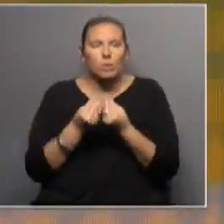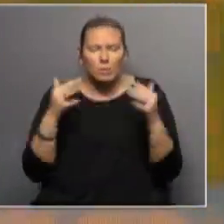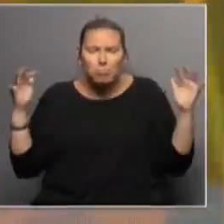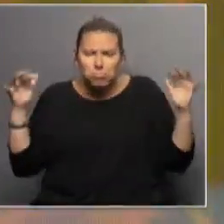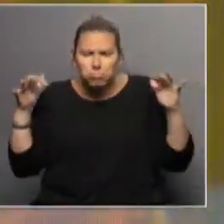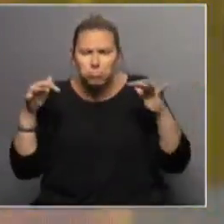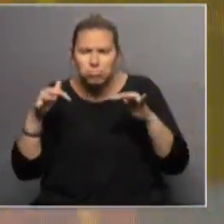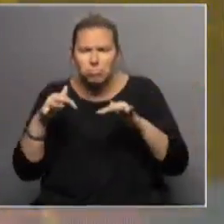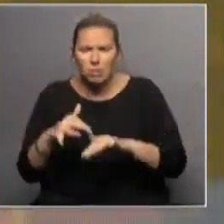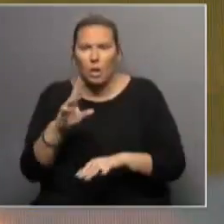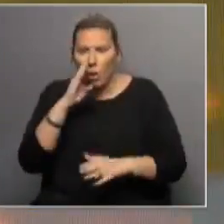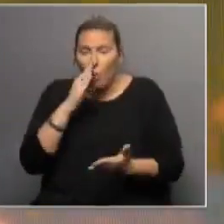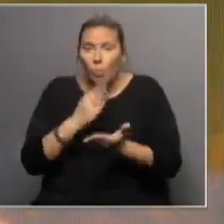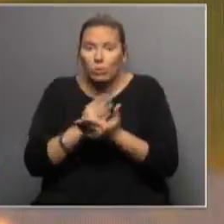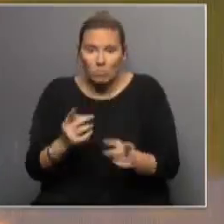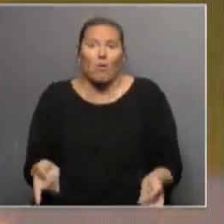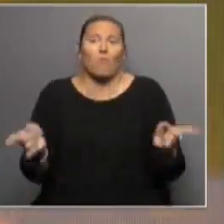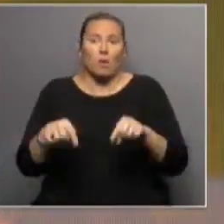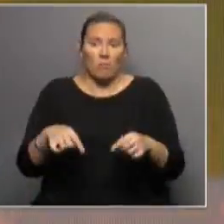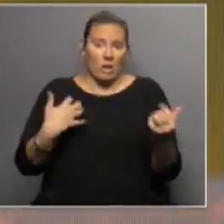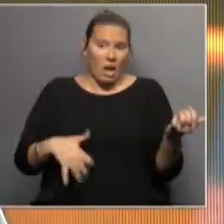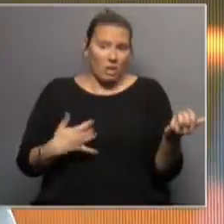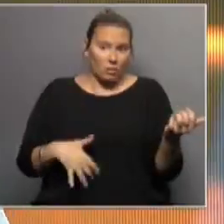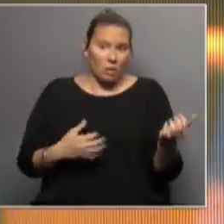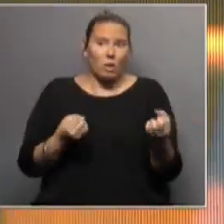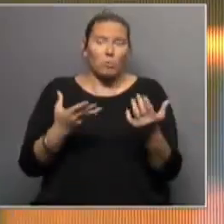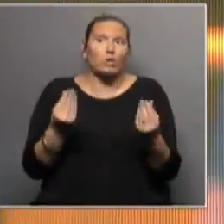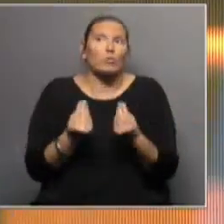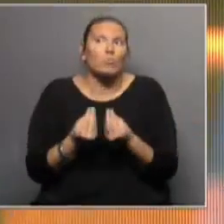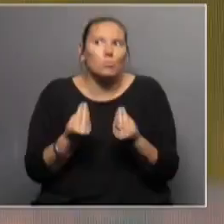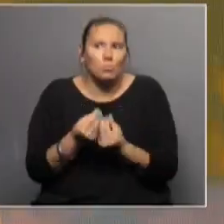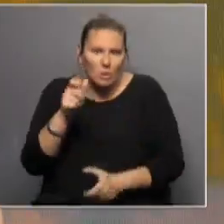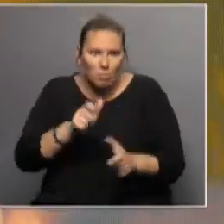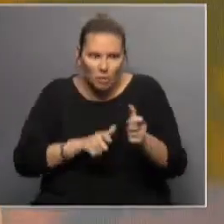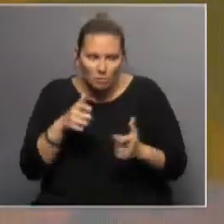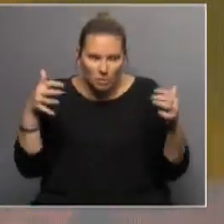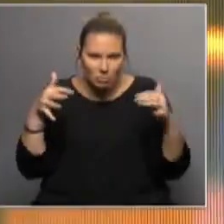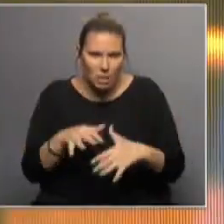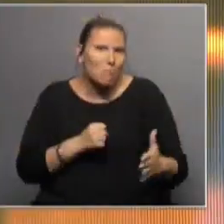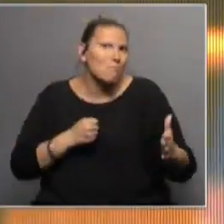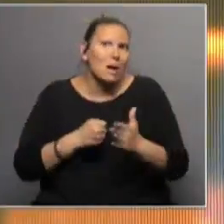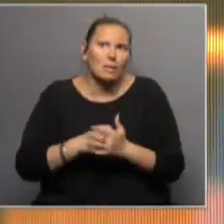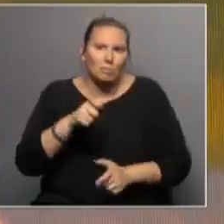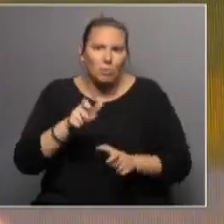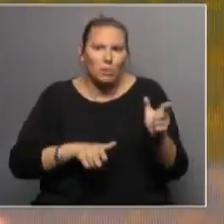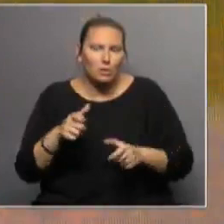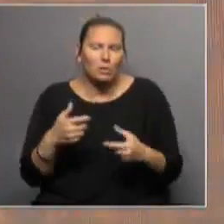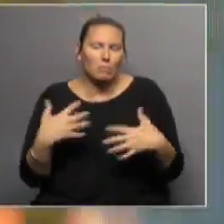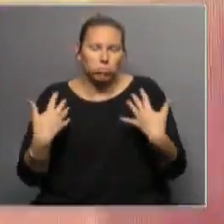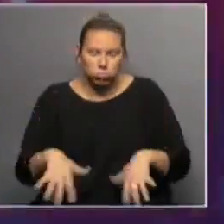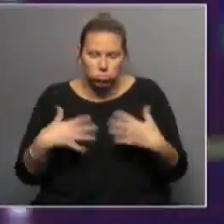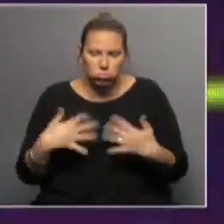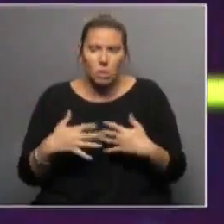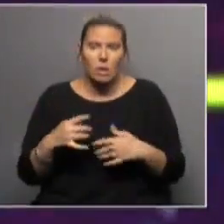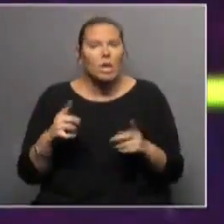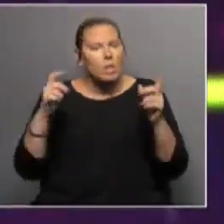son las últimas que vuelven, ¿no? Porque son masas. Porque público, son las que exactamente. Aforos gigantescos. Total. Y